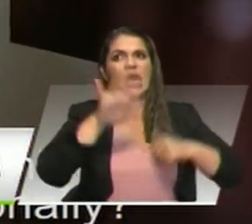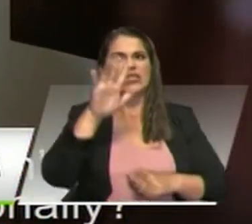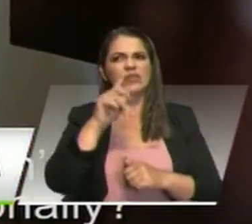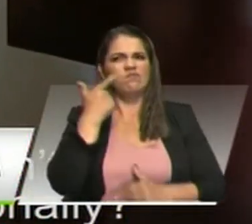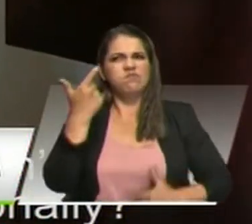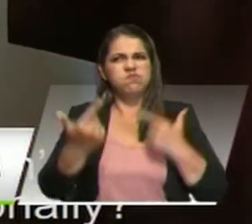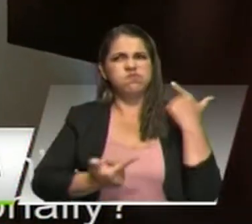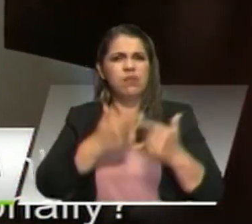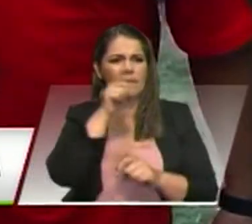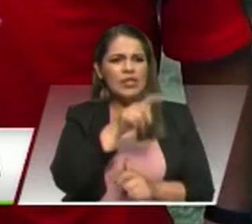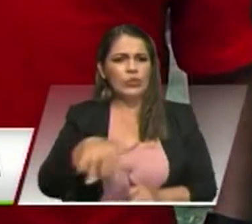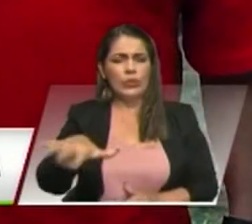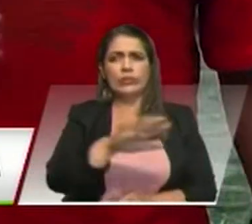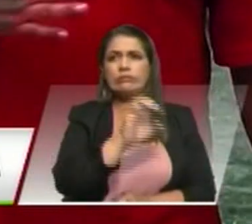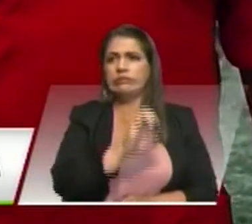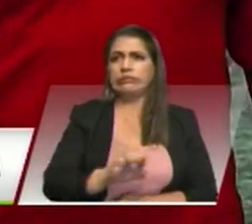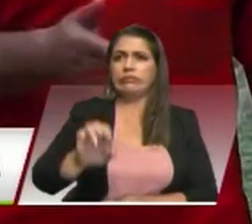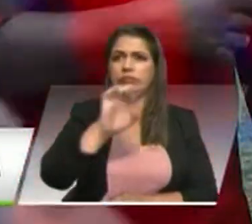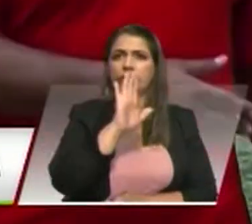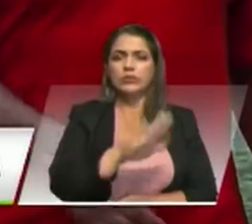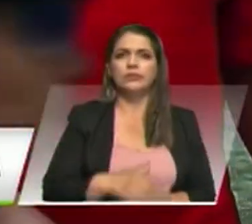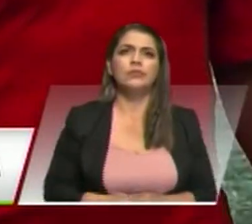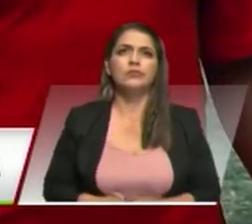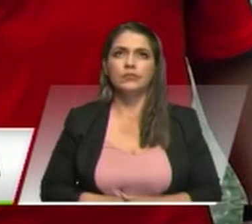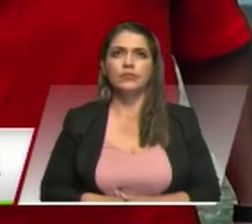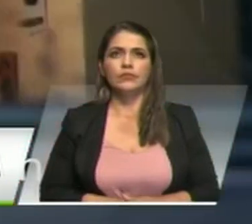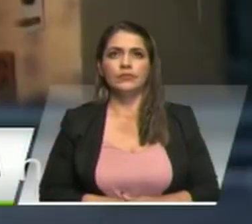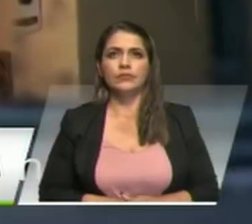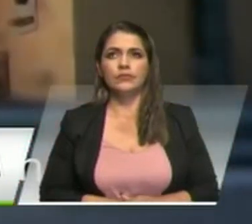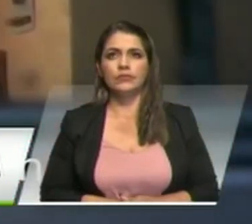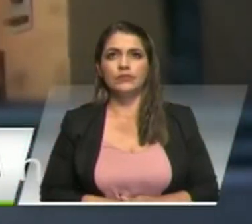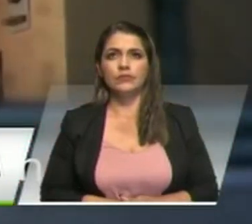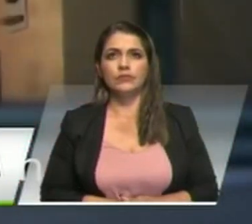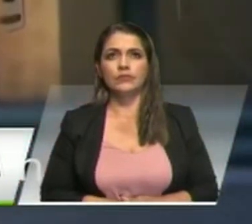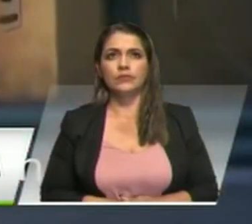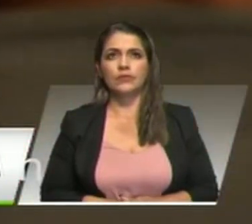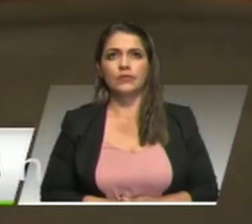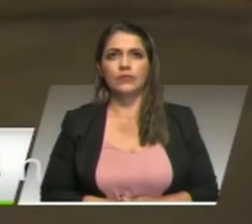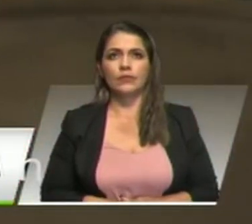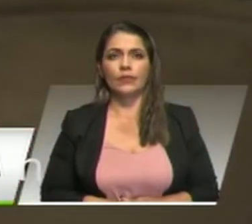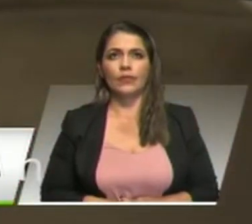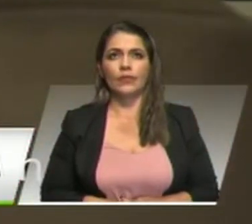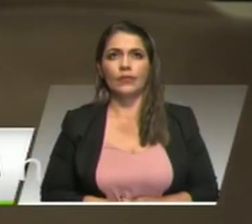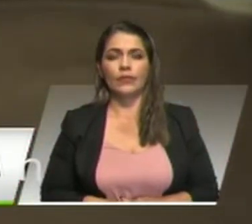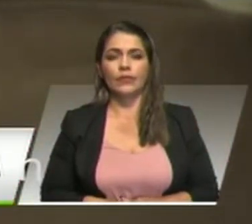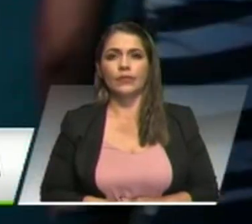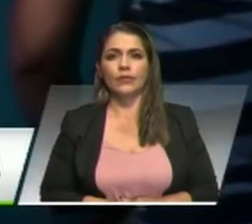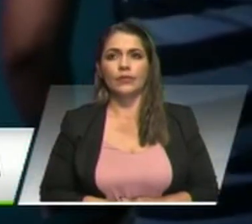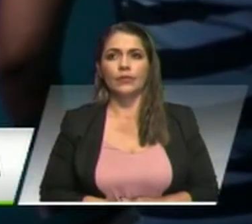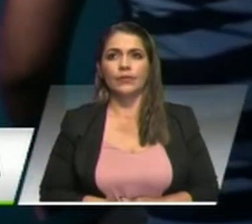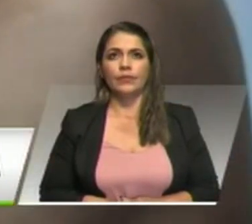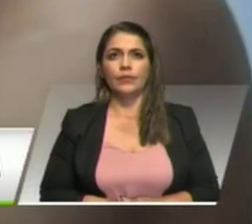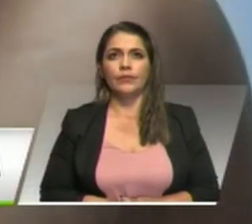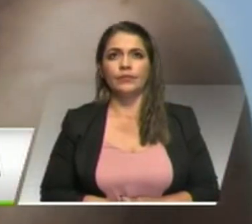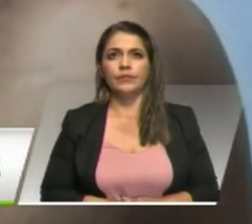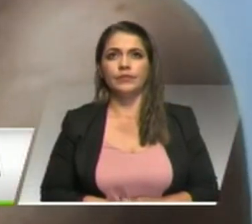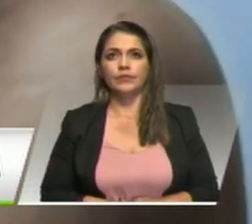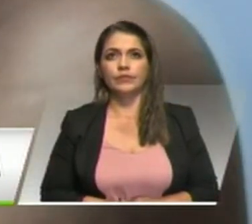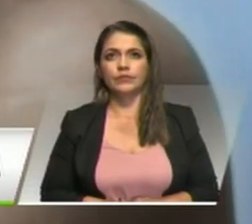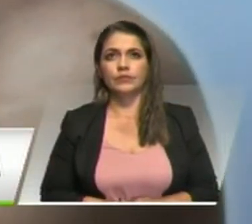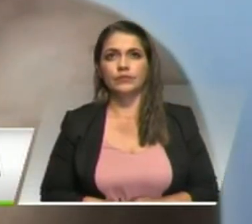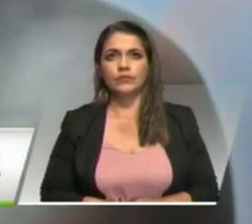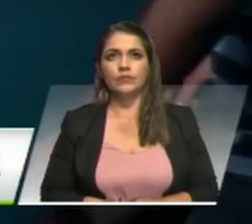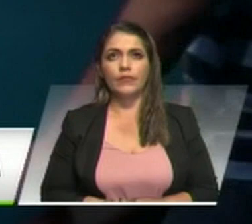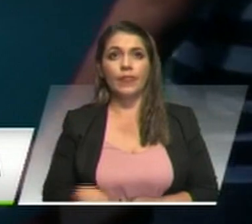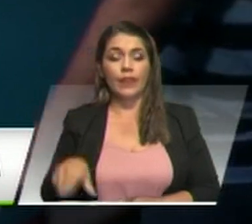tenacidad de su gente. Vamos, vamos, Santa María, vamos, vamos. Caballito de Acero, ¿te acordás cuando lo